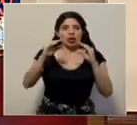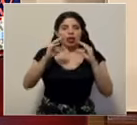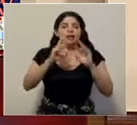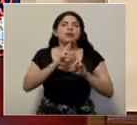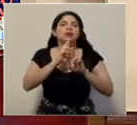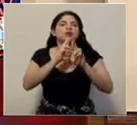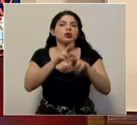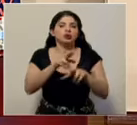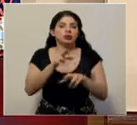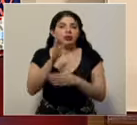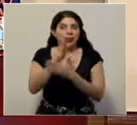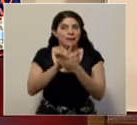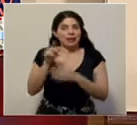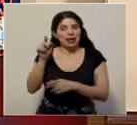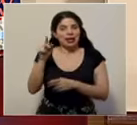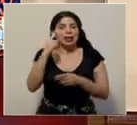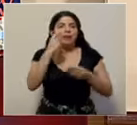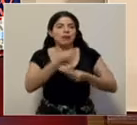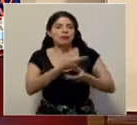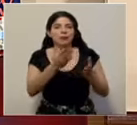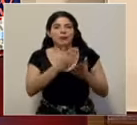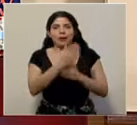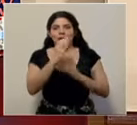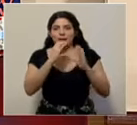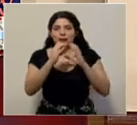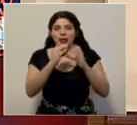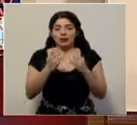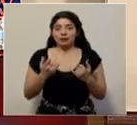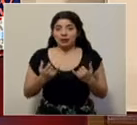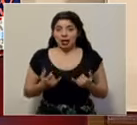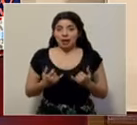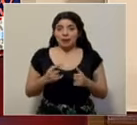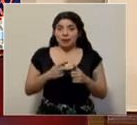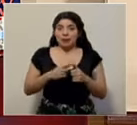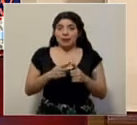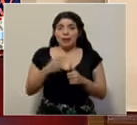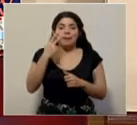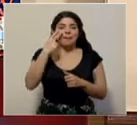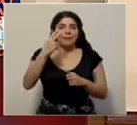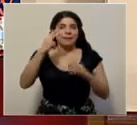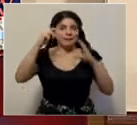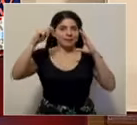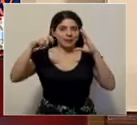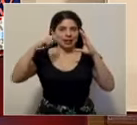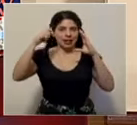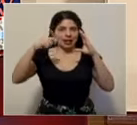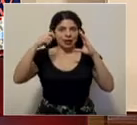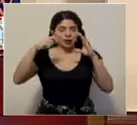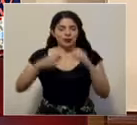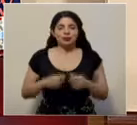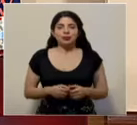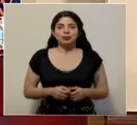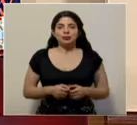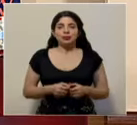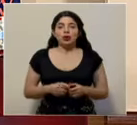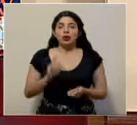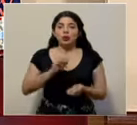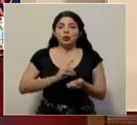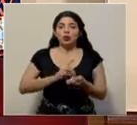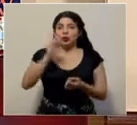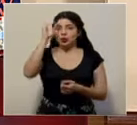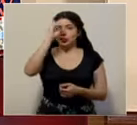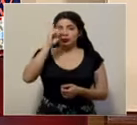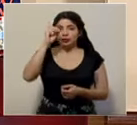reacción del jerarca a los medios. A continuación veremos el video en donde el doctor